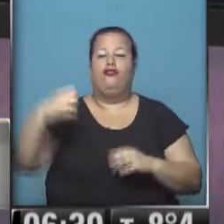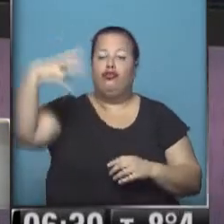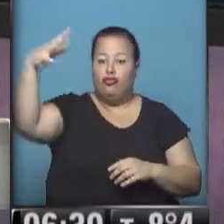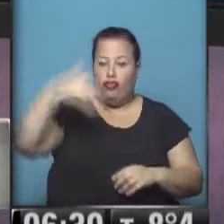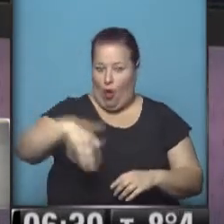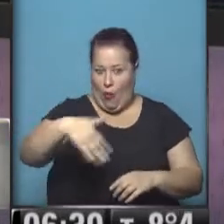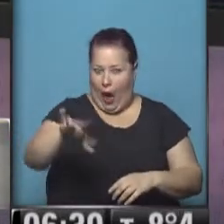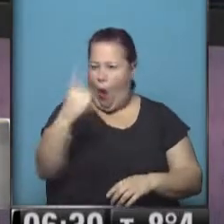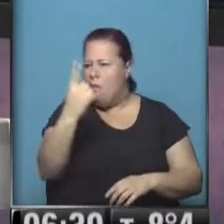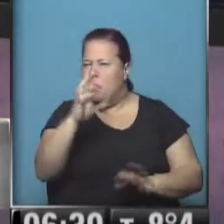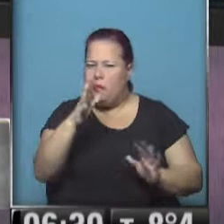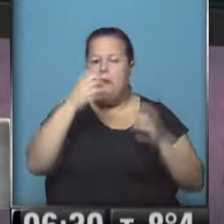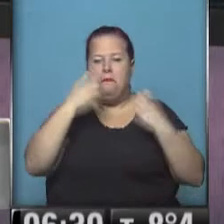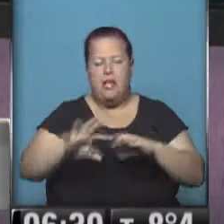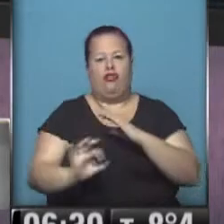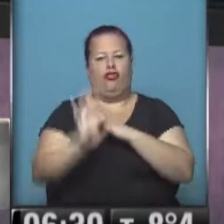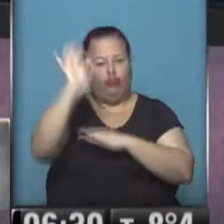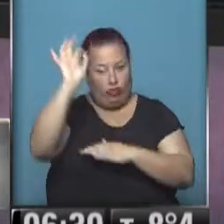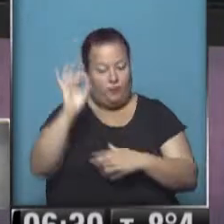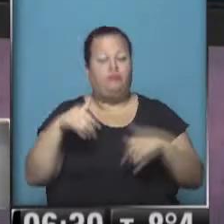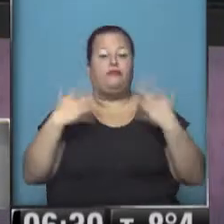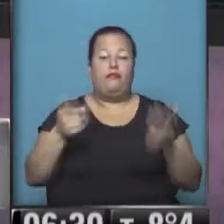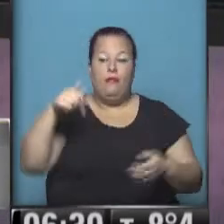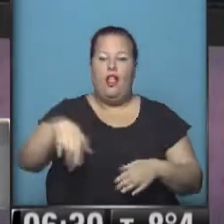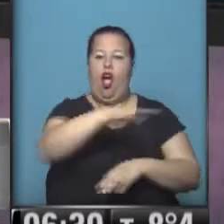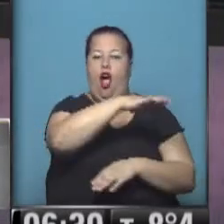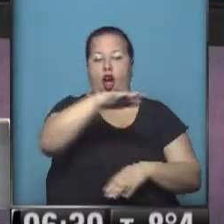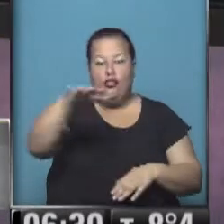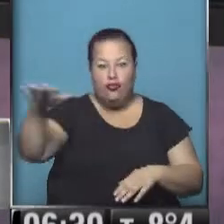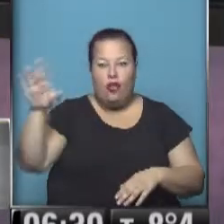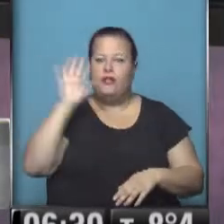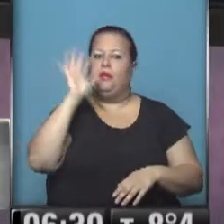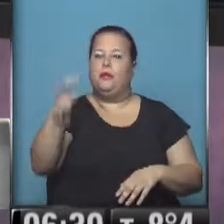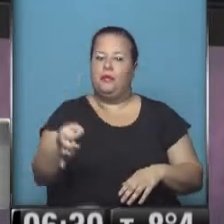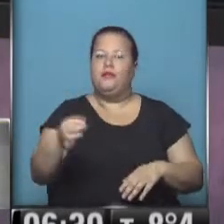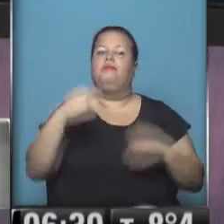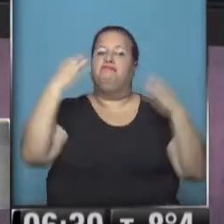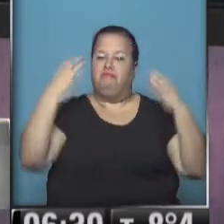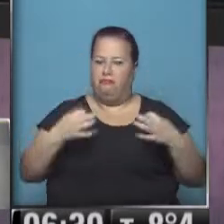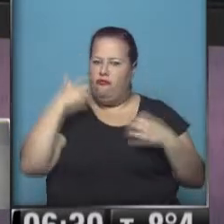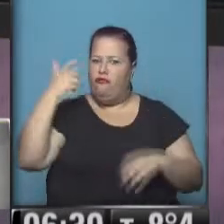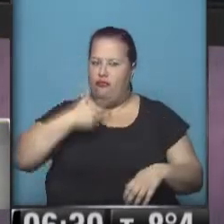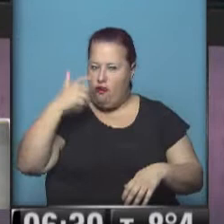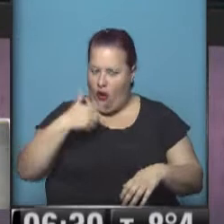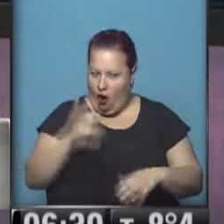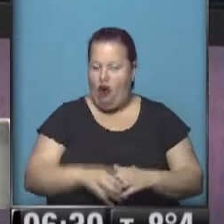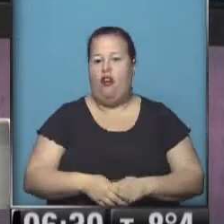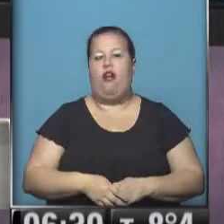un minuto y medio ya comienza a salir mientras tanto el horizonte se presenta bien rojizo